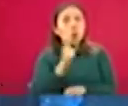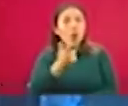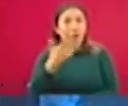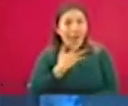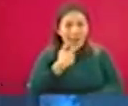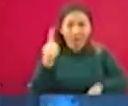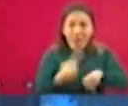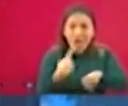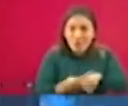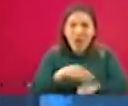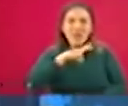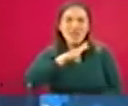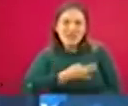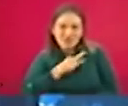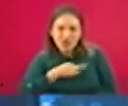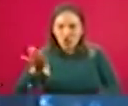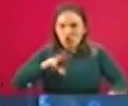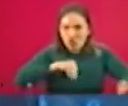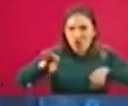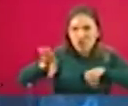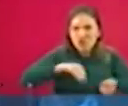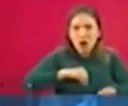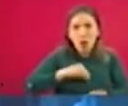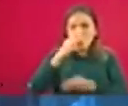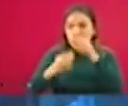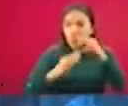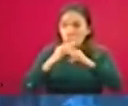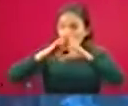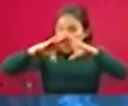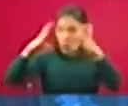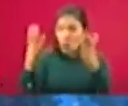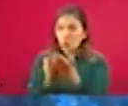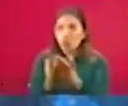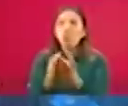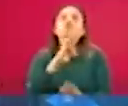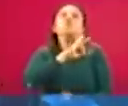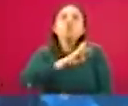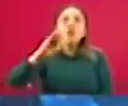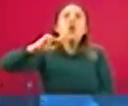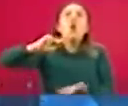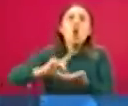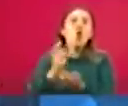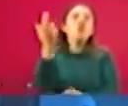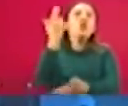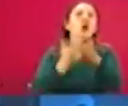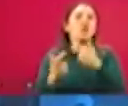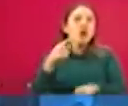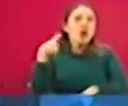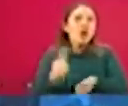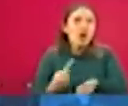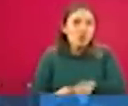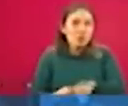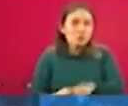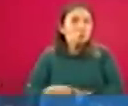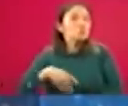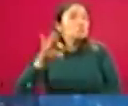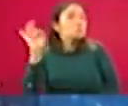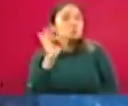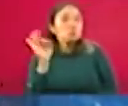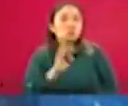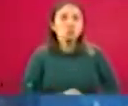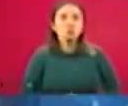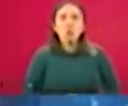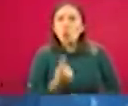técnica, consiste en que ellos no pueden ni quieren ni les corresponde hacer estudios